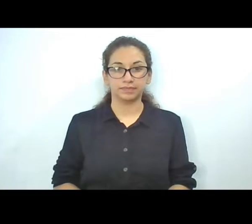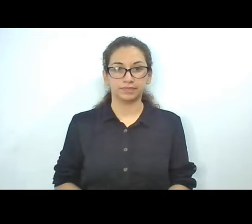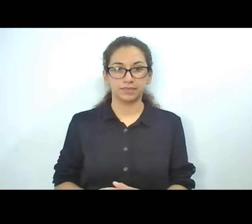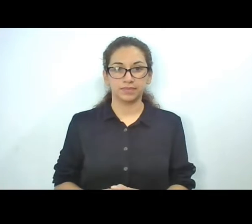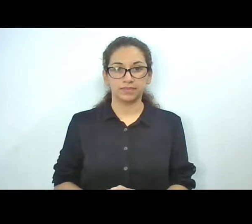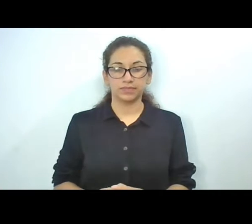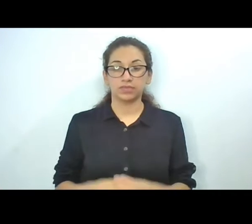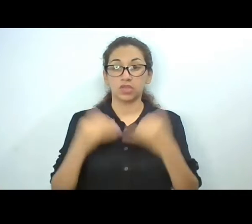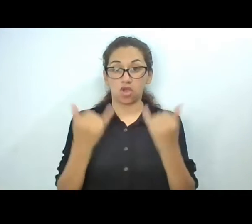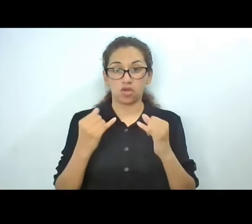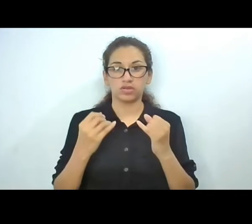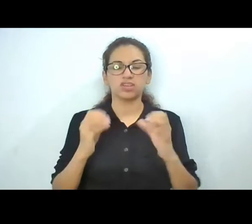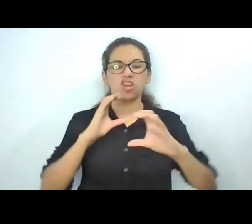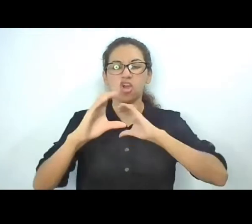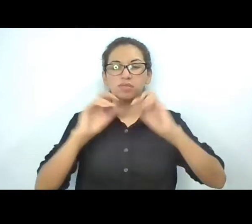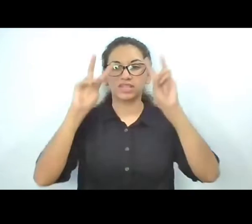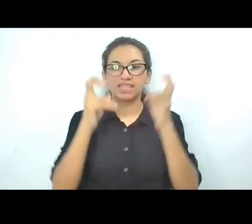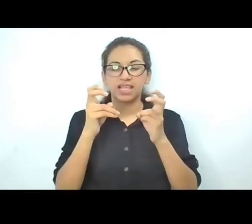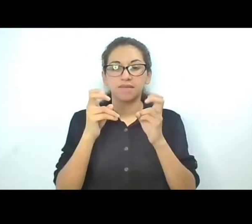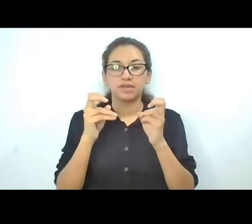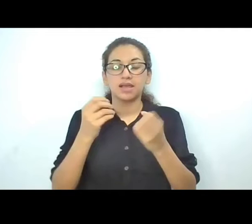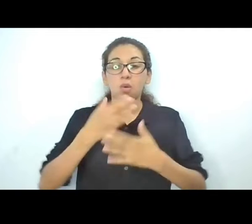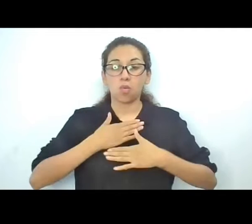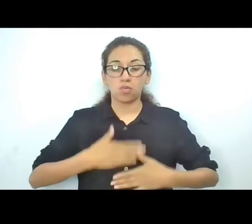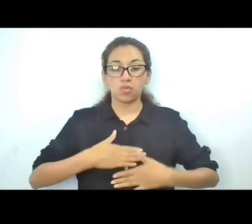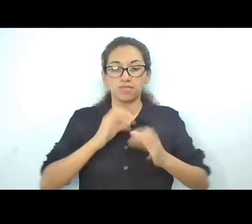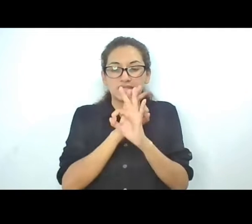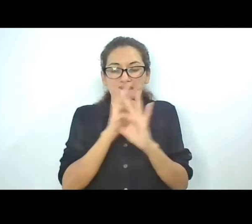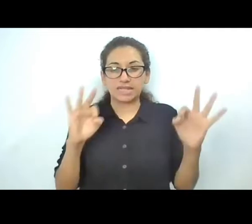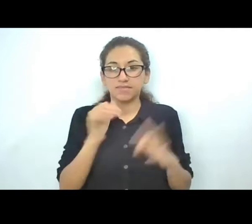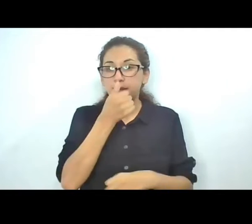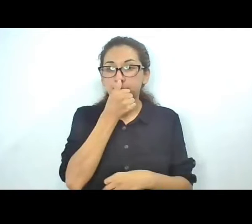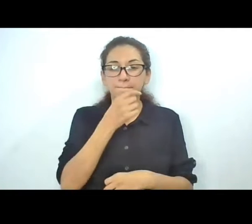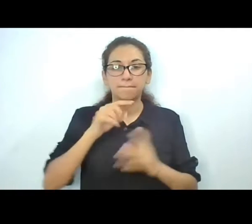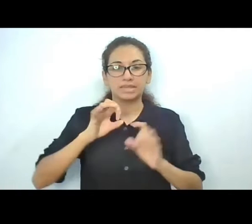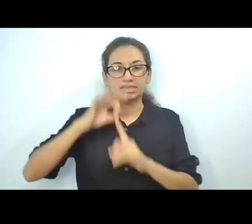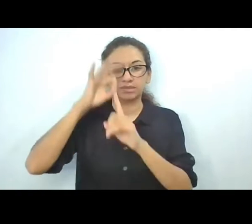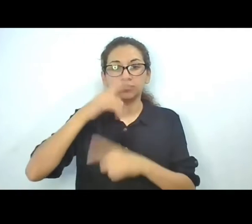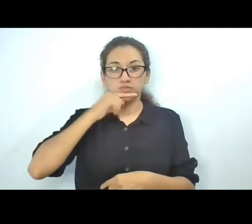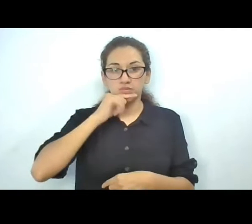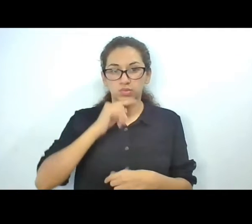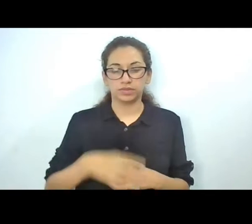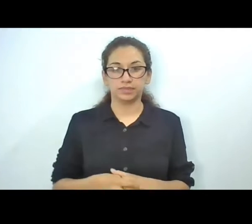El día de hoy vamos a hablar sobre higiene íntima femenina. Permítanme un segundito.